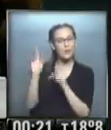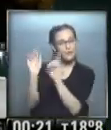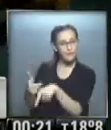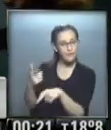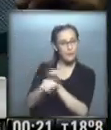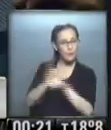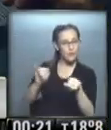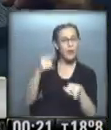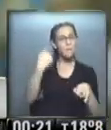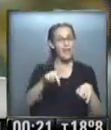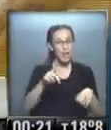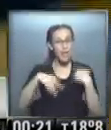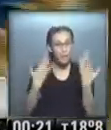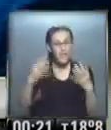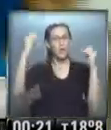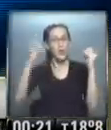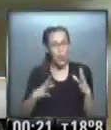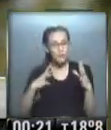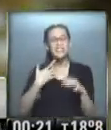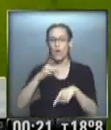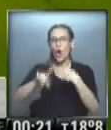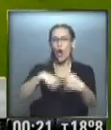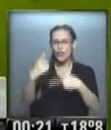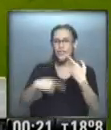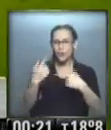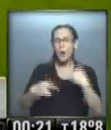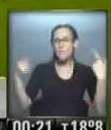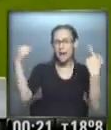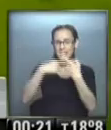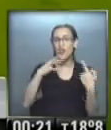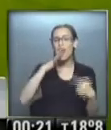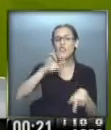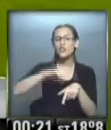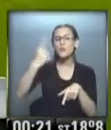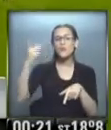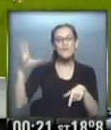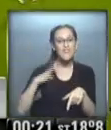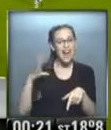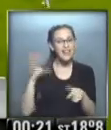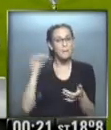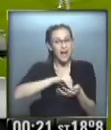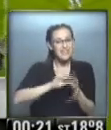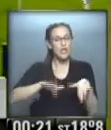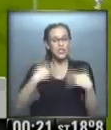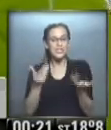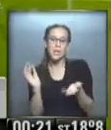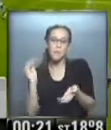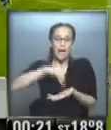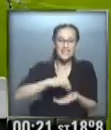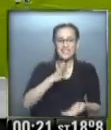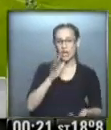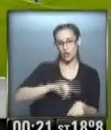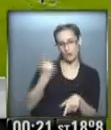se hizo la luz y el partido se jugó, claro, 14 minutos hubo que jugar a los 45 reglamentarios, que fueron los 14 minutos que el partido estuvo